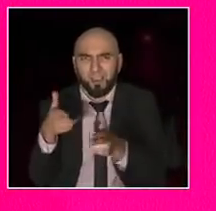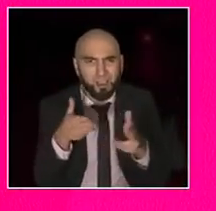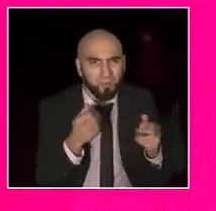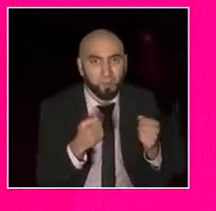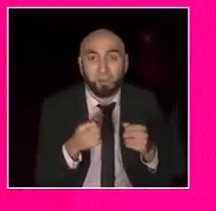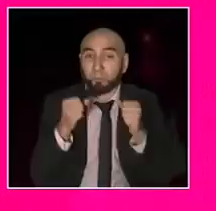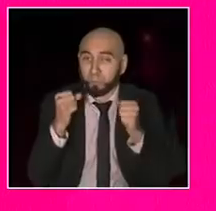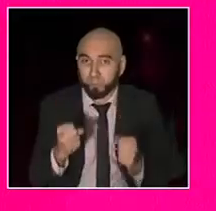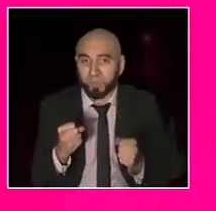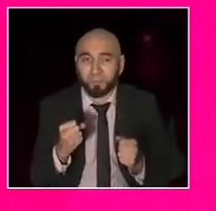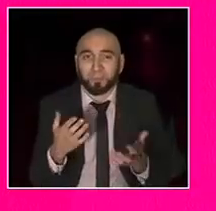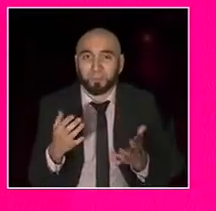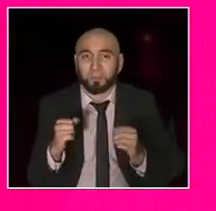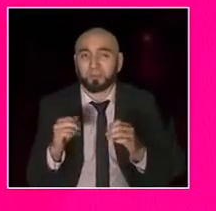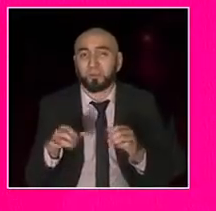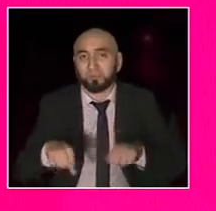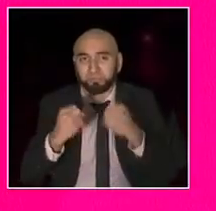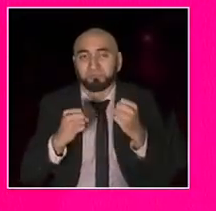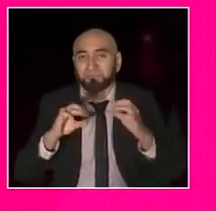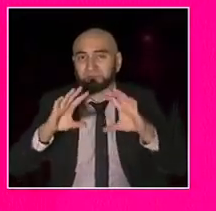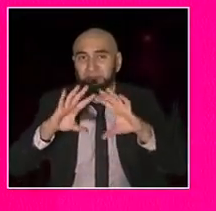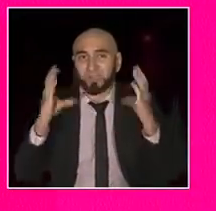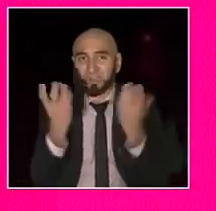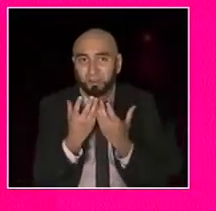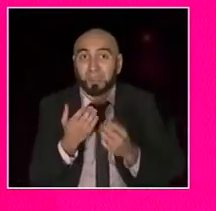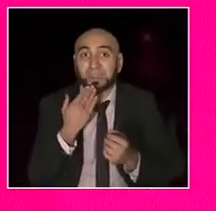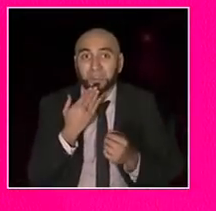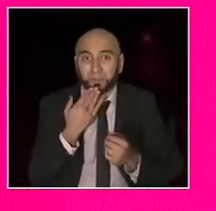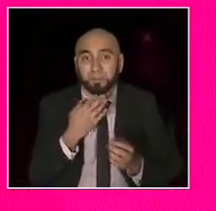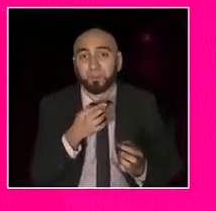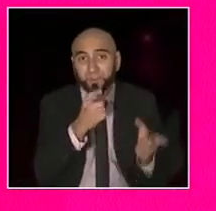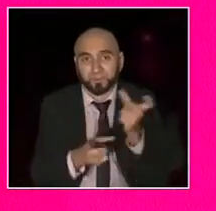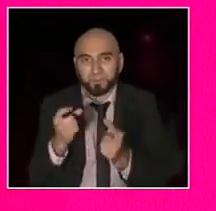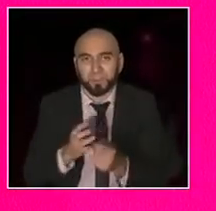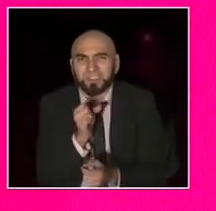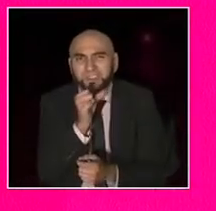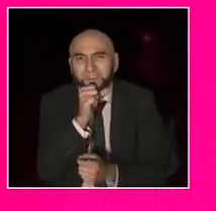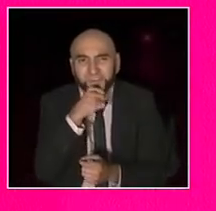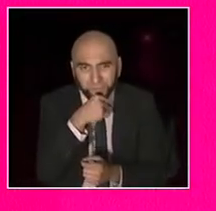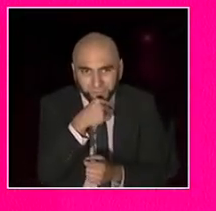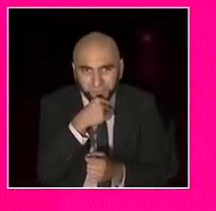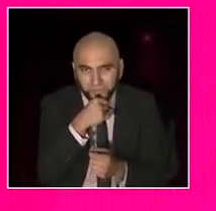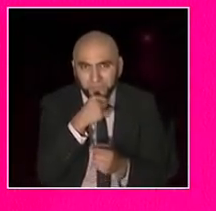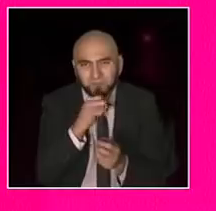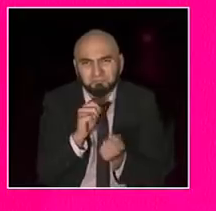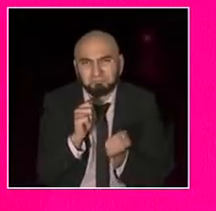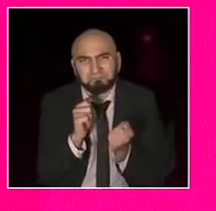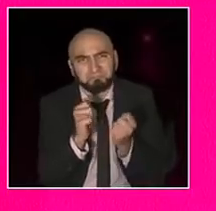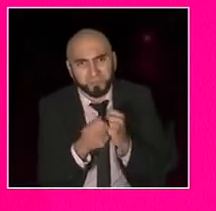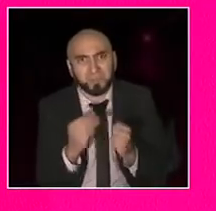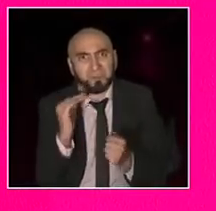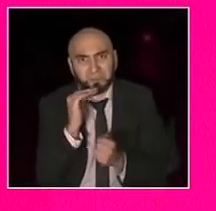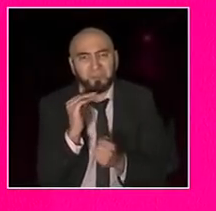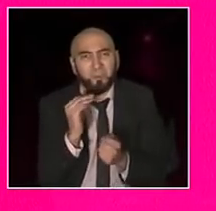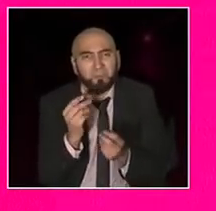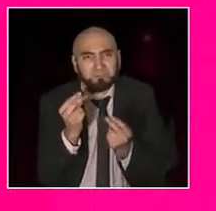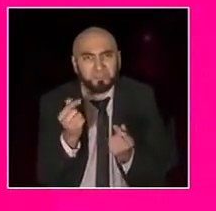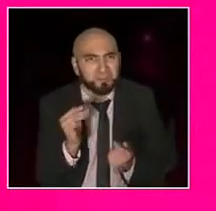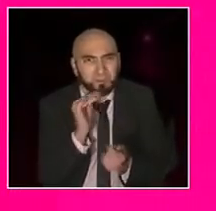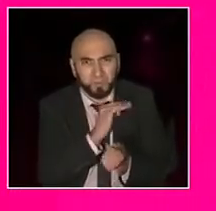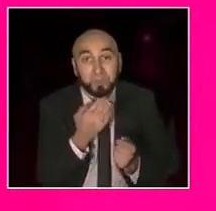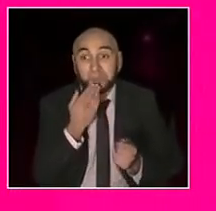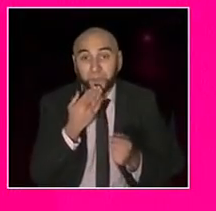el planeta muchas veces, el envejecimiento acelerado de la población, la pérdida también acelerada de